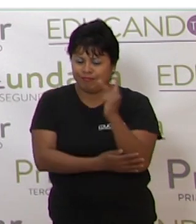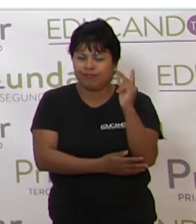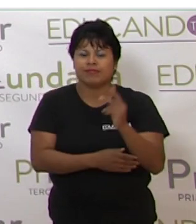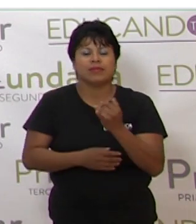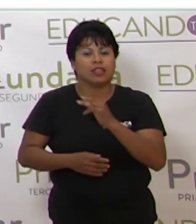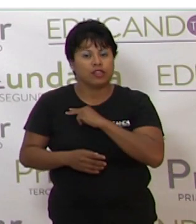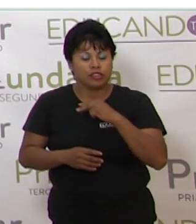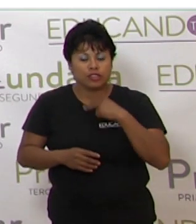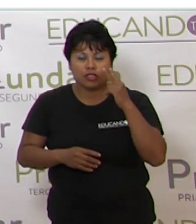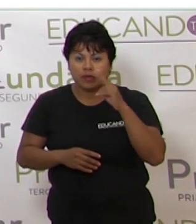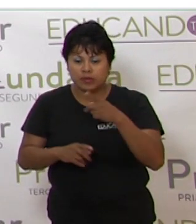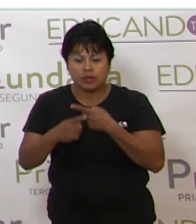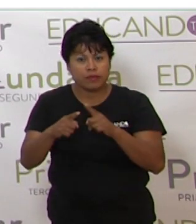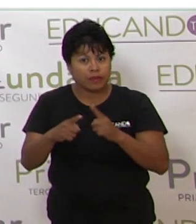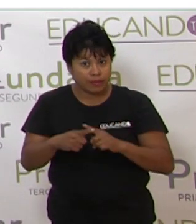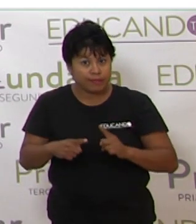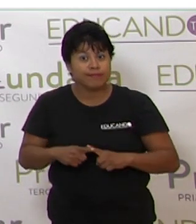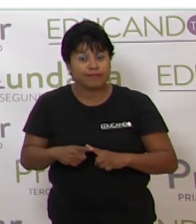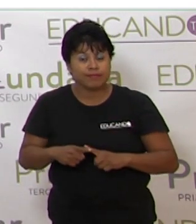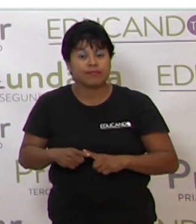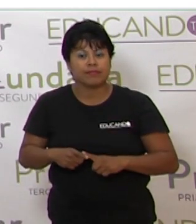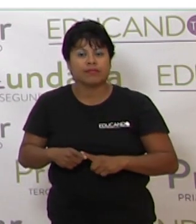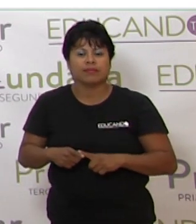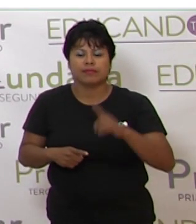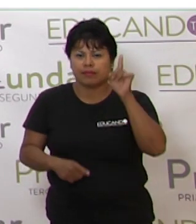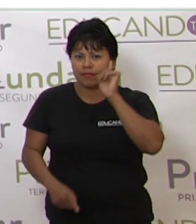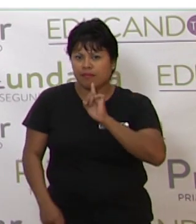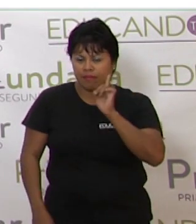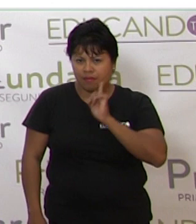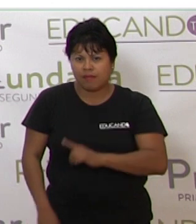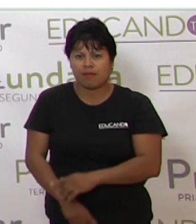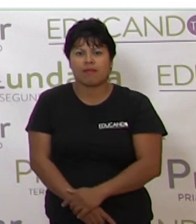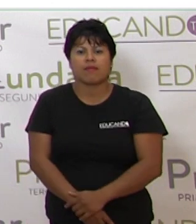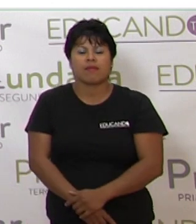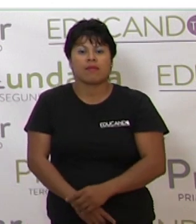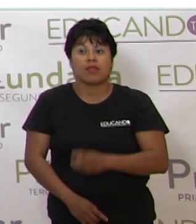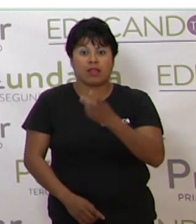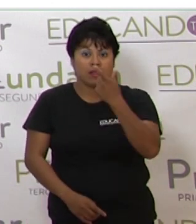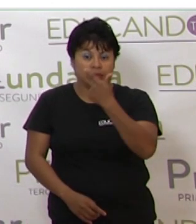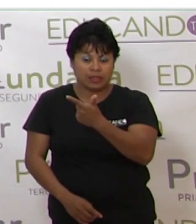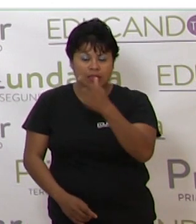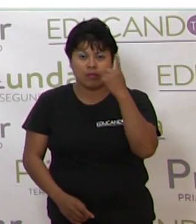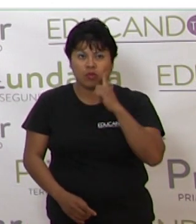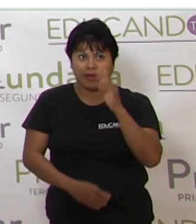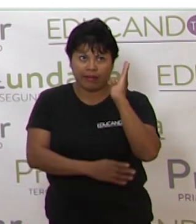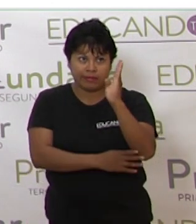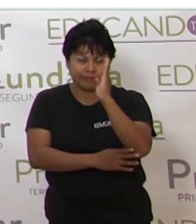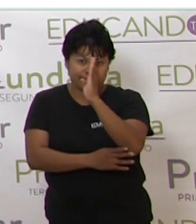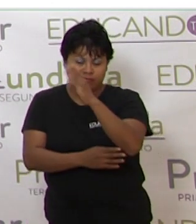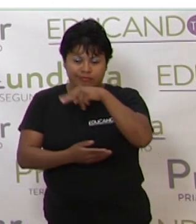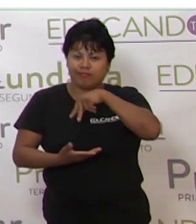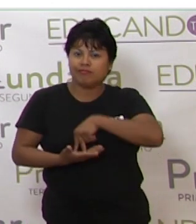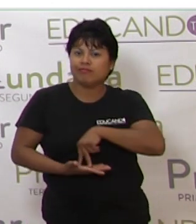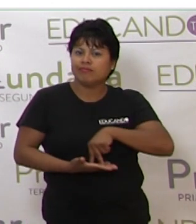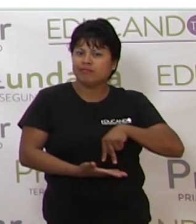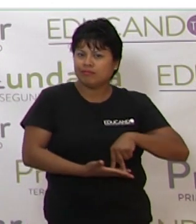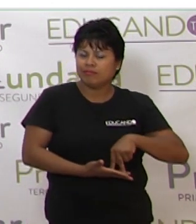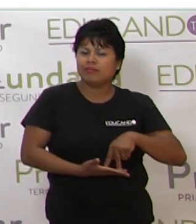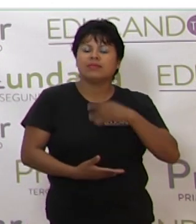viendo muchas figuras femeninas, 7 figuras femeninas.